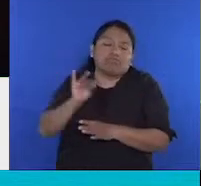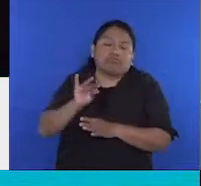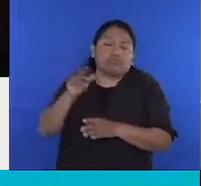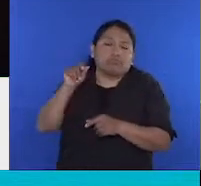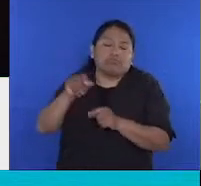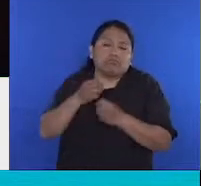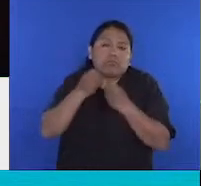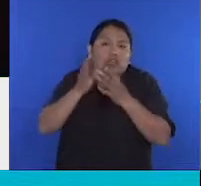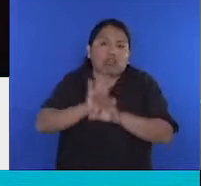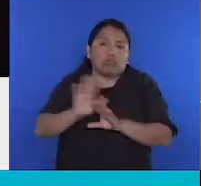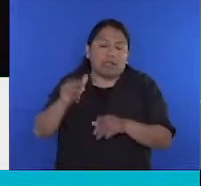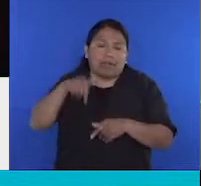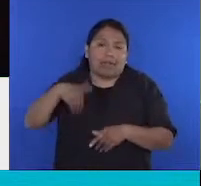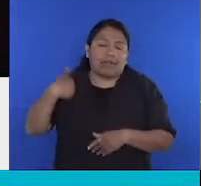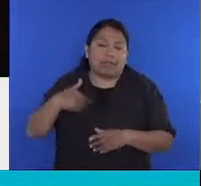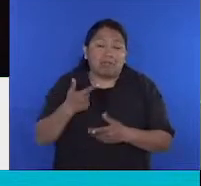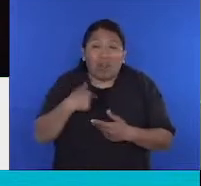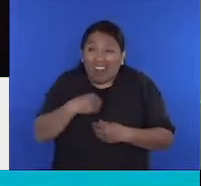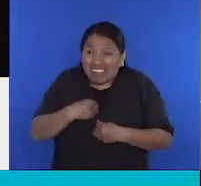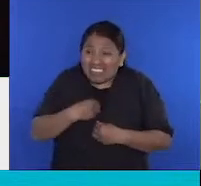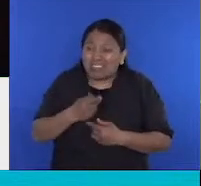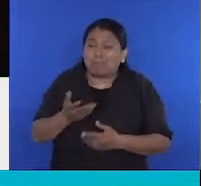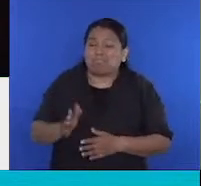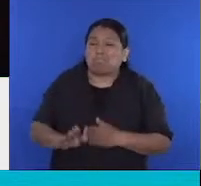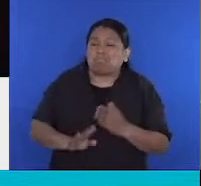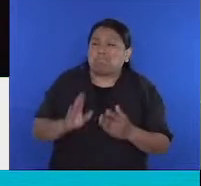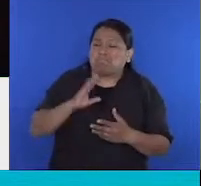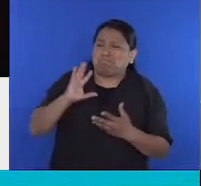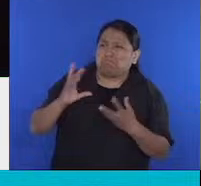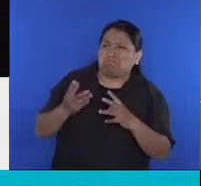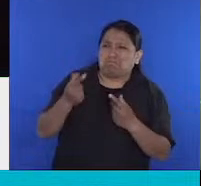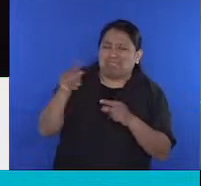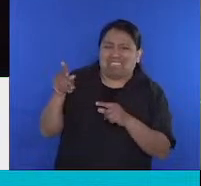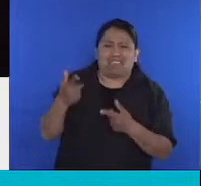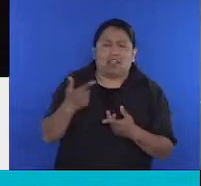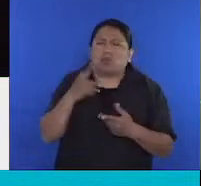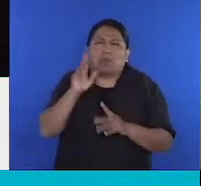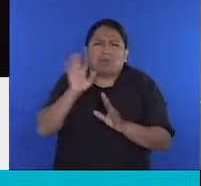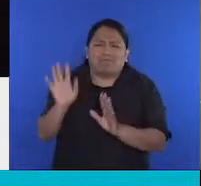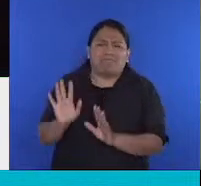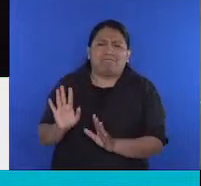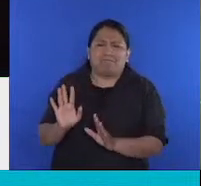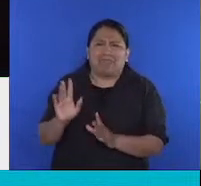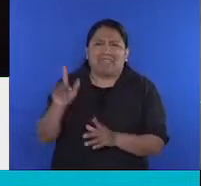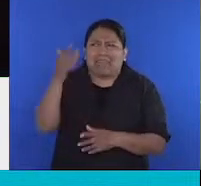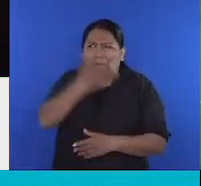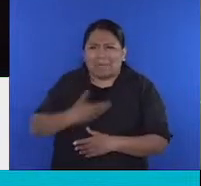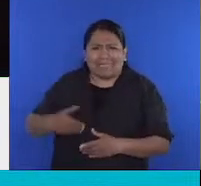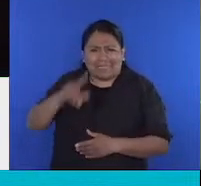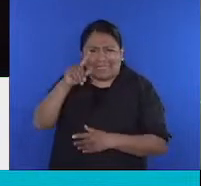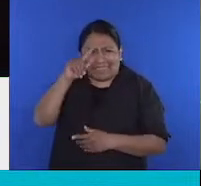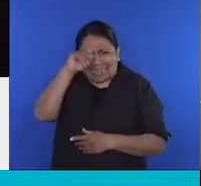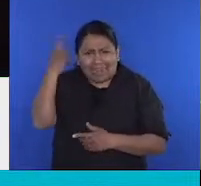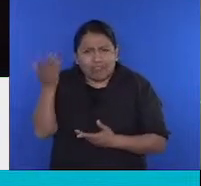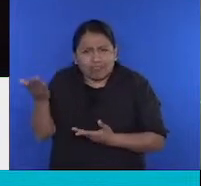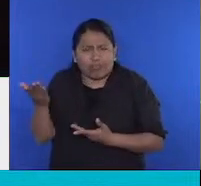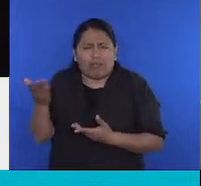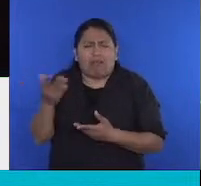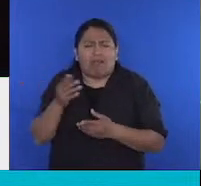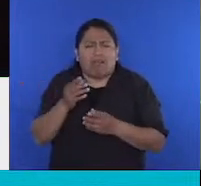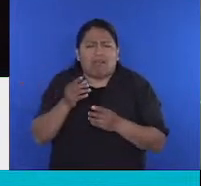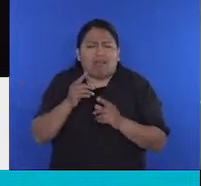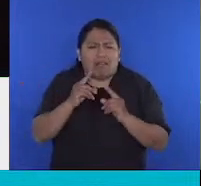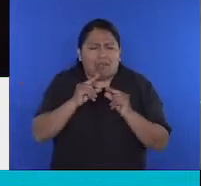siento defraudado en algunas cosas, en esas, por ejemplo. No puedo tolerar que el presidente de la Nación agravie a un artista porque piensa distinto que